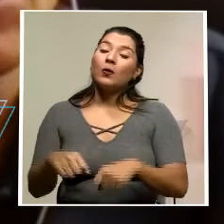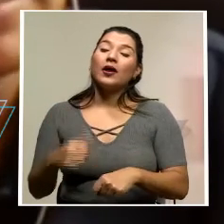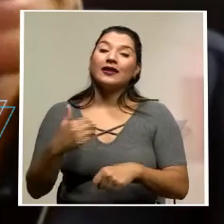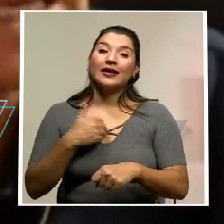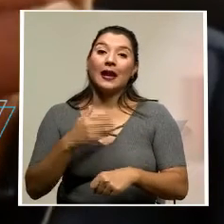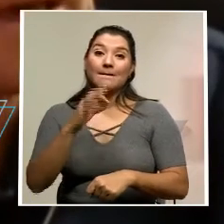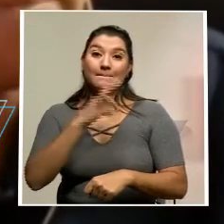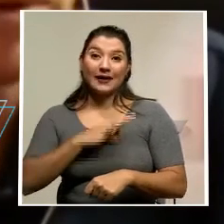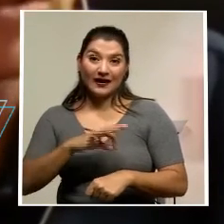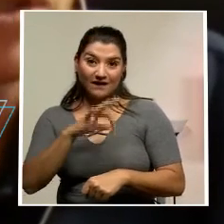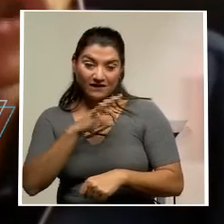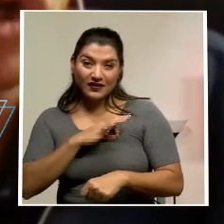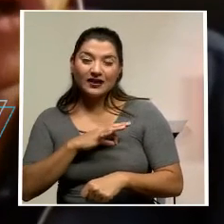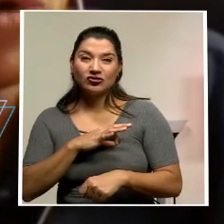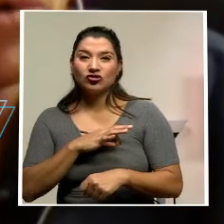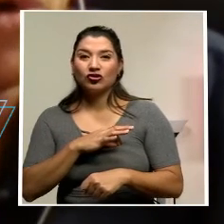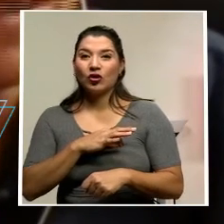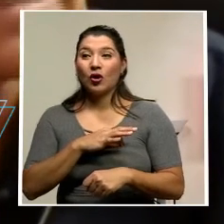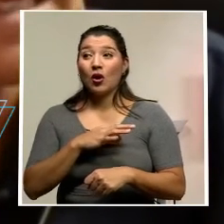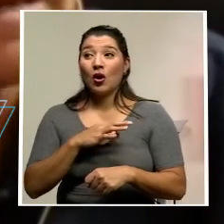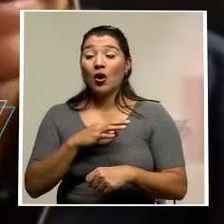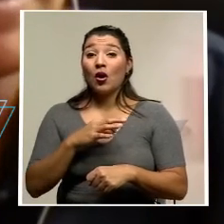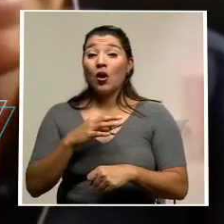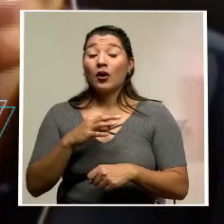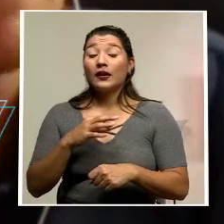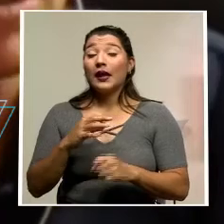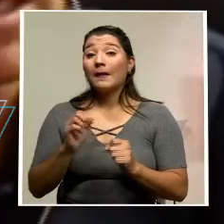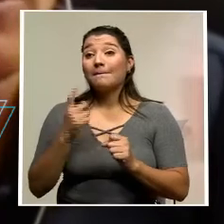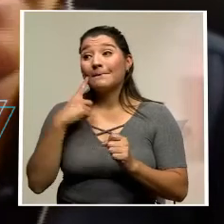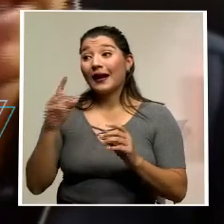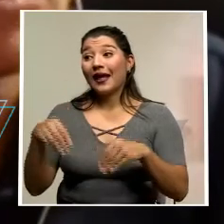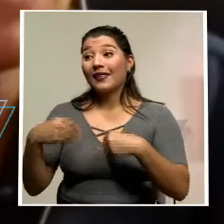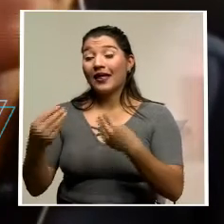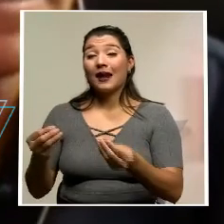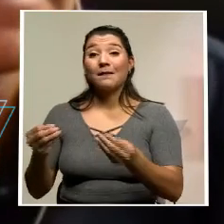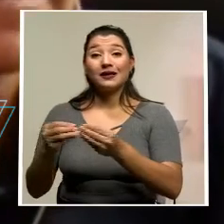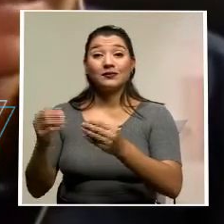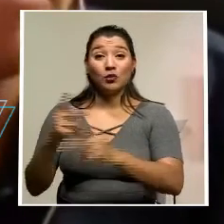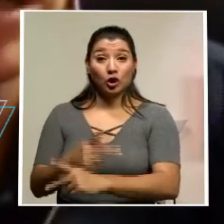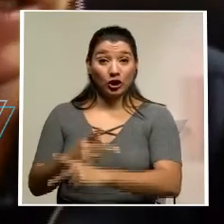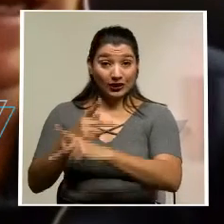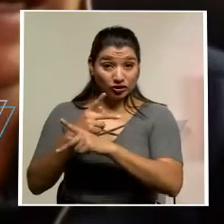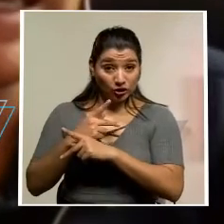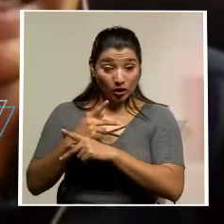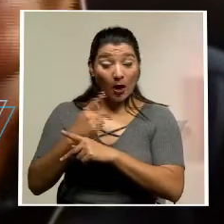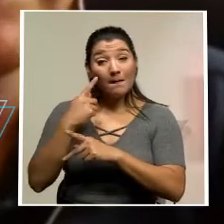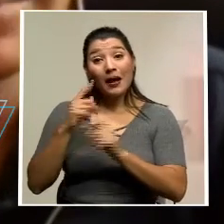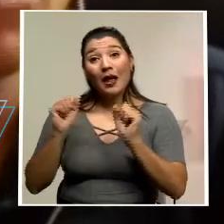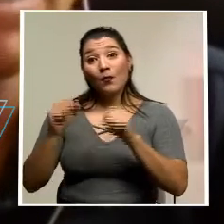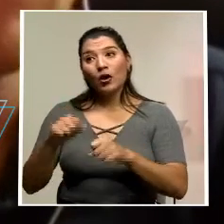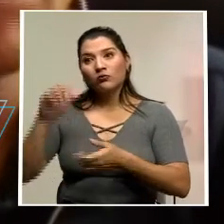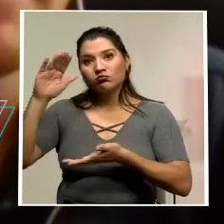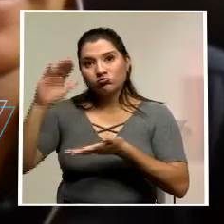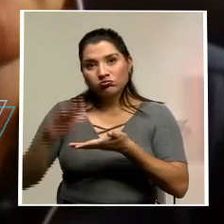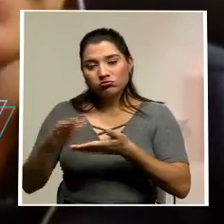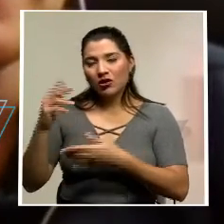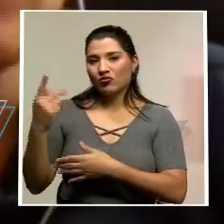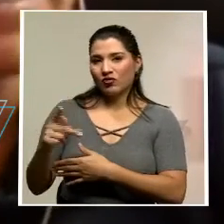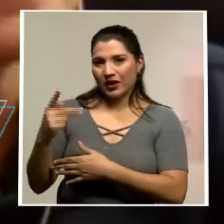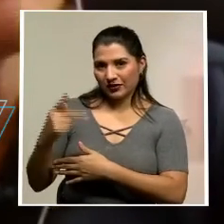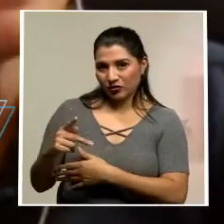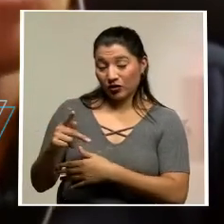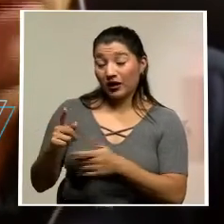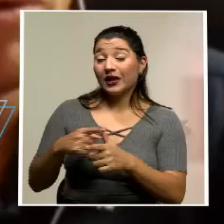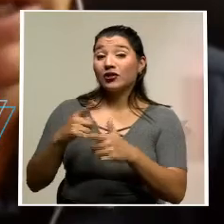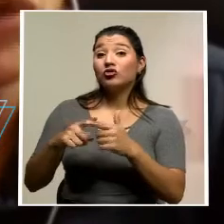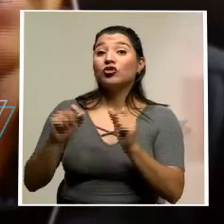de un esquema de protección o un esquema de amortiguamiento de amenazas que pueda de alguna forma